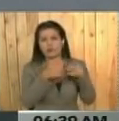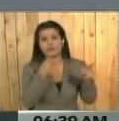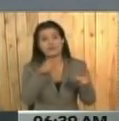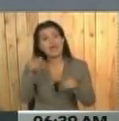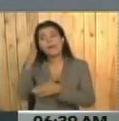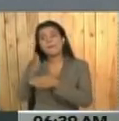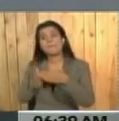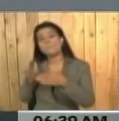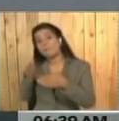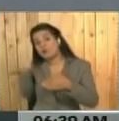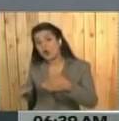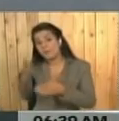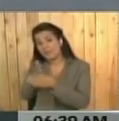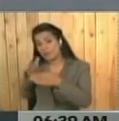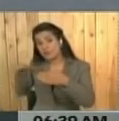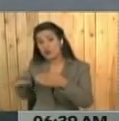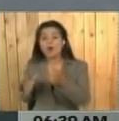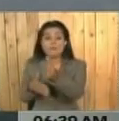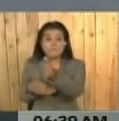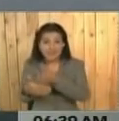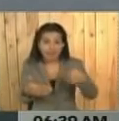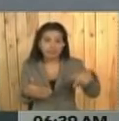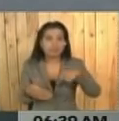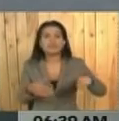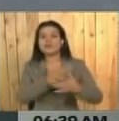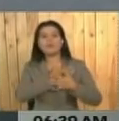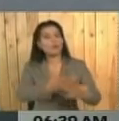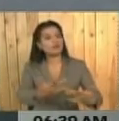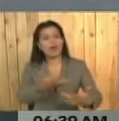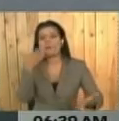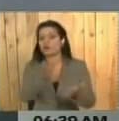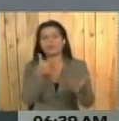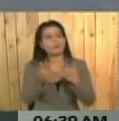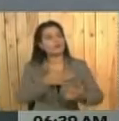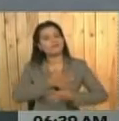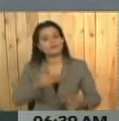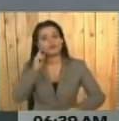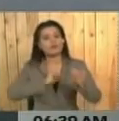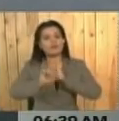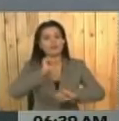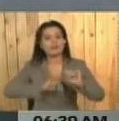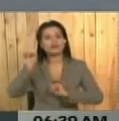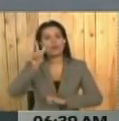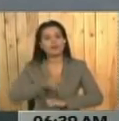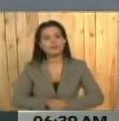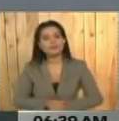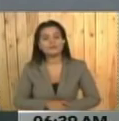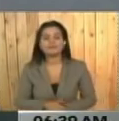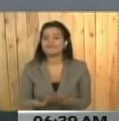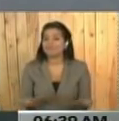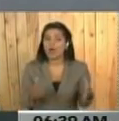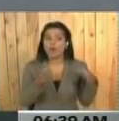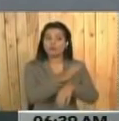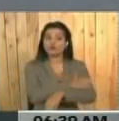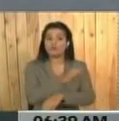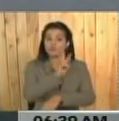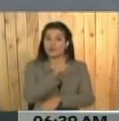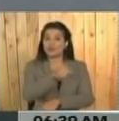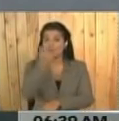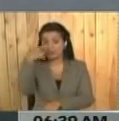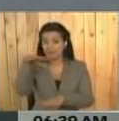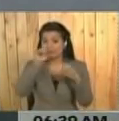fallecido y la otra mitad Estaba dispuesta a correr la misma suerte Yo creo que es es la posición del pueblo de Venezuela